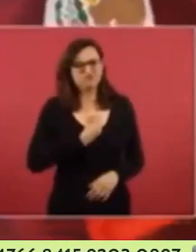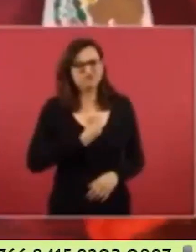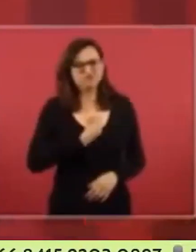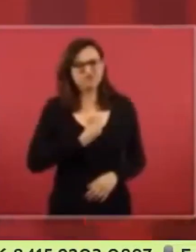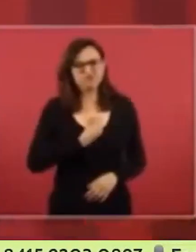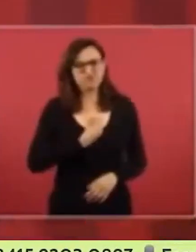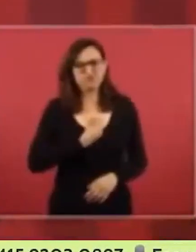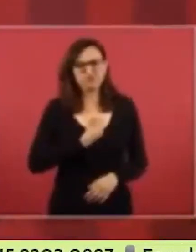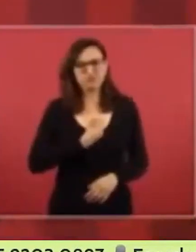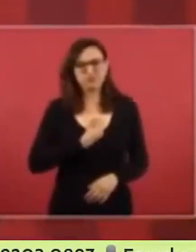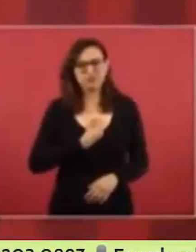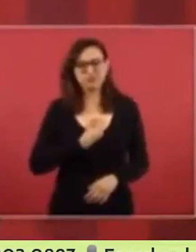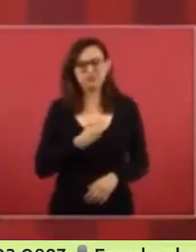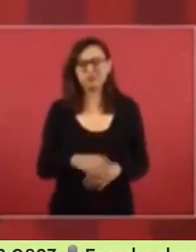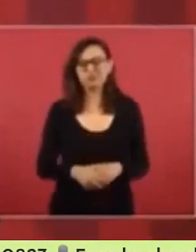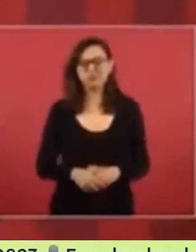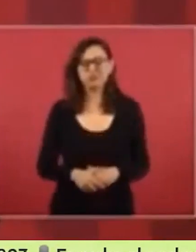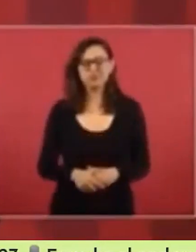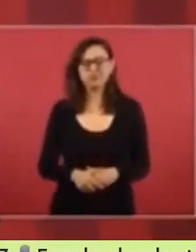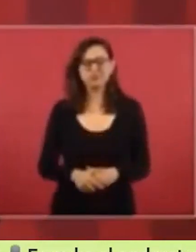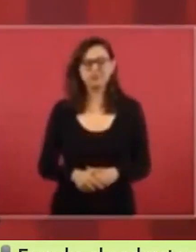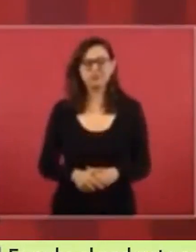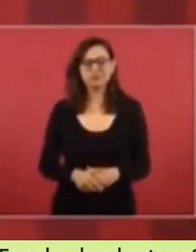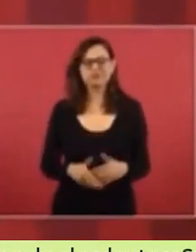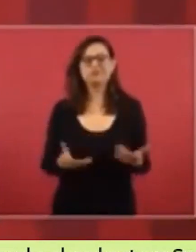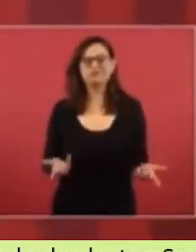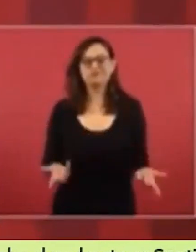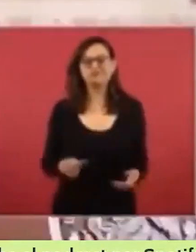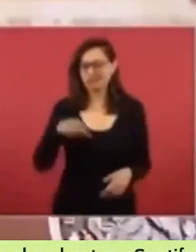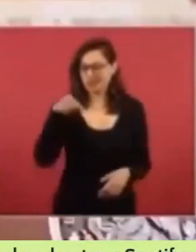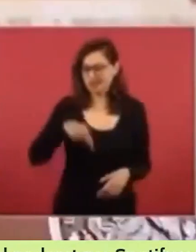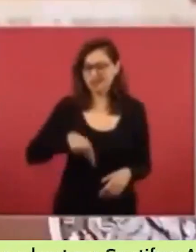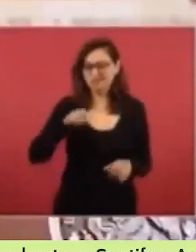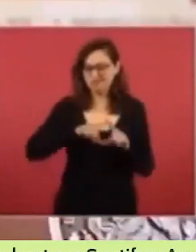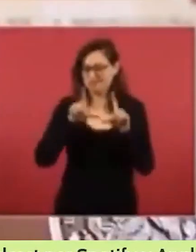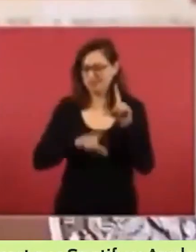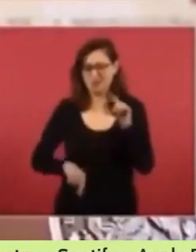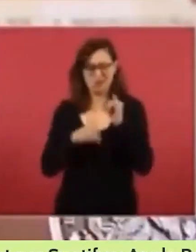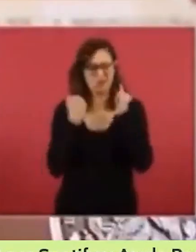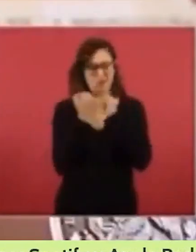Todo lo que ya vimos y padecimos en México.